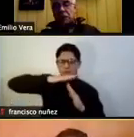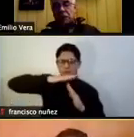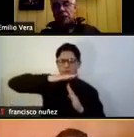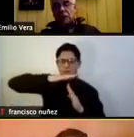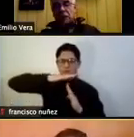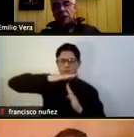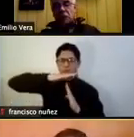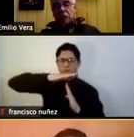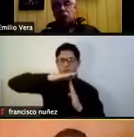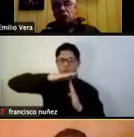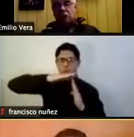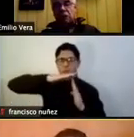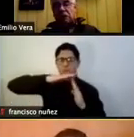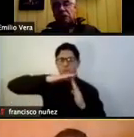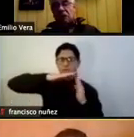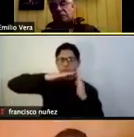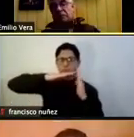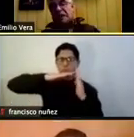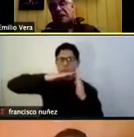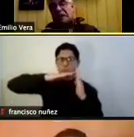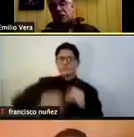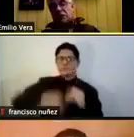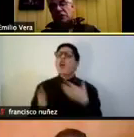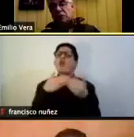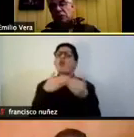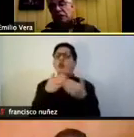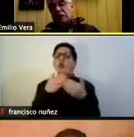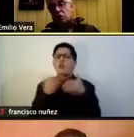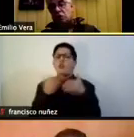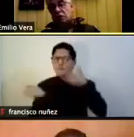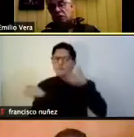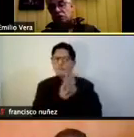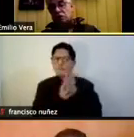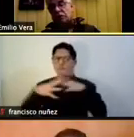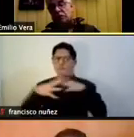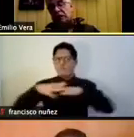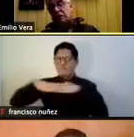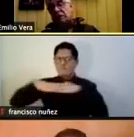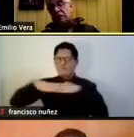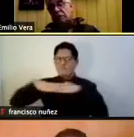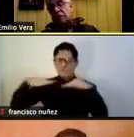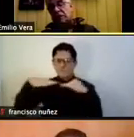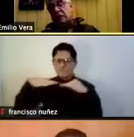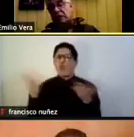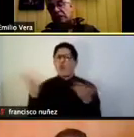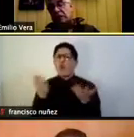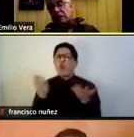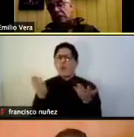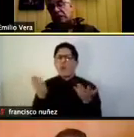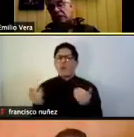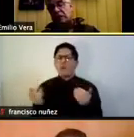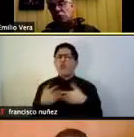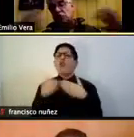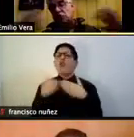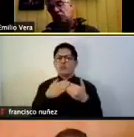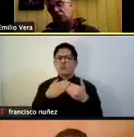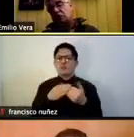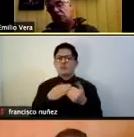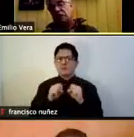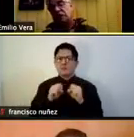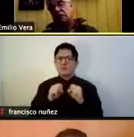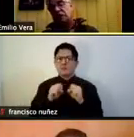dónde proviene todo este movimiento? Bueno, se supone que proviene del motor, digamos, de todo esto,